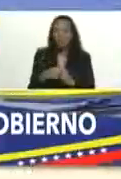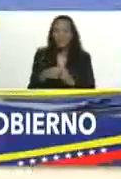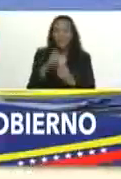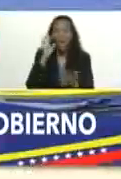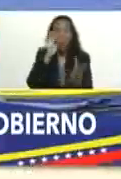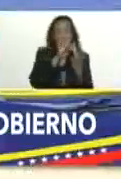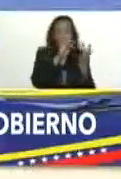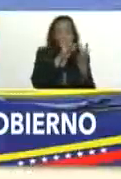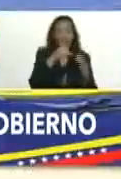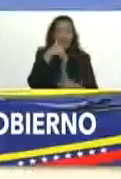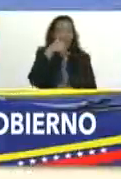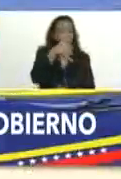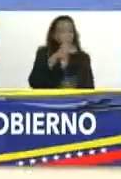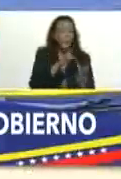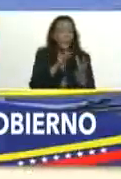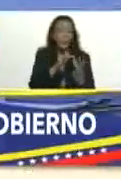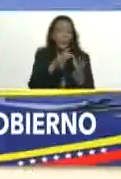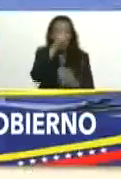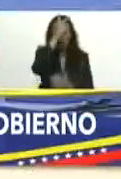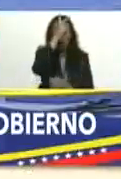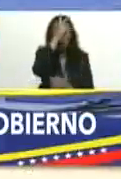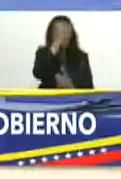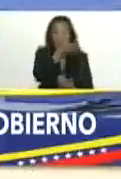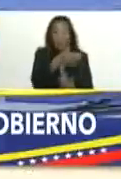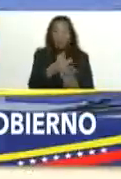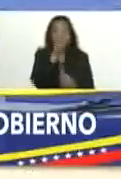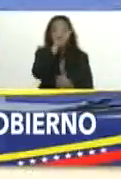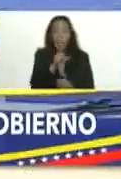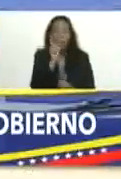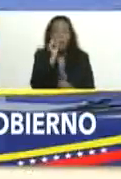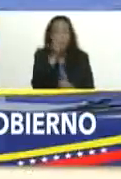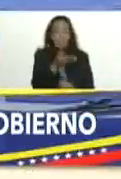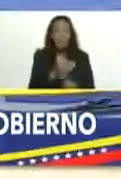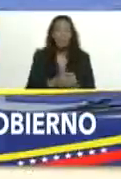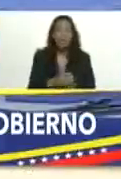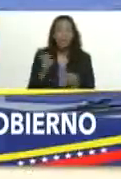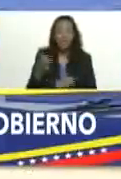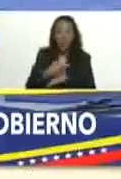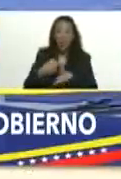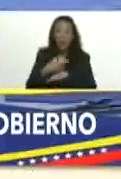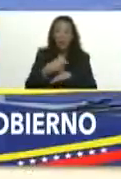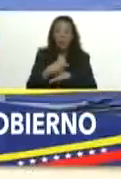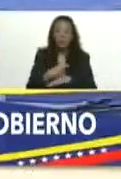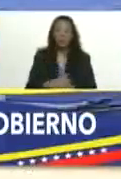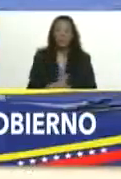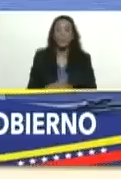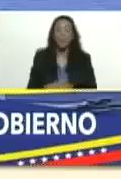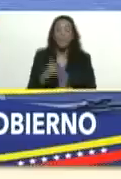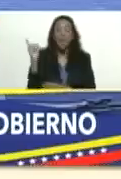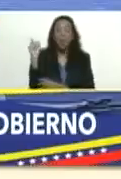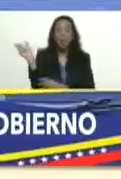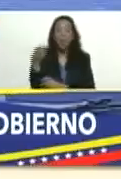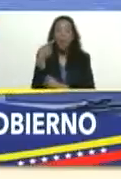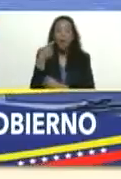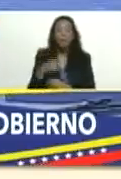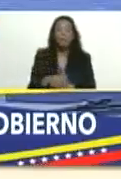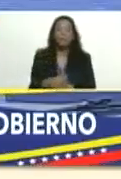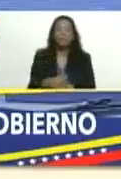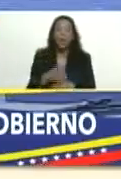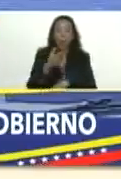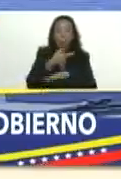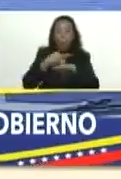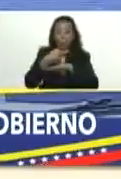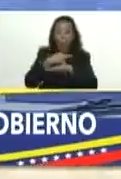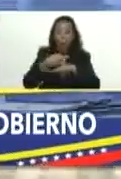pase en el estado Falcón, compañero Víctor Clar, el gobernador del estado Guárico,